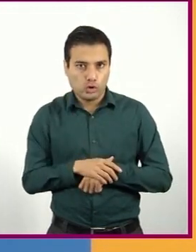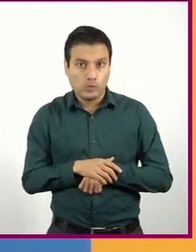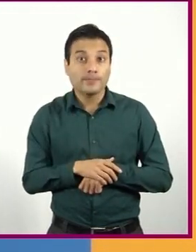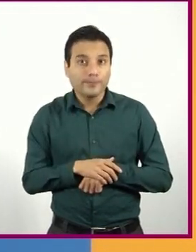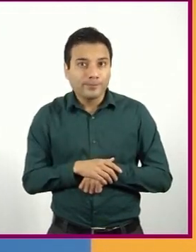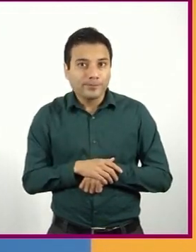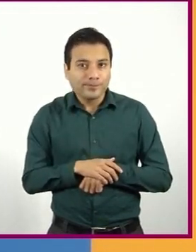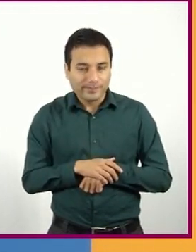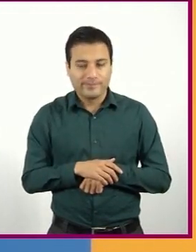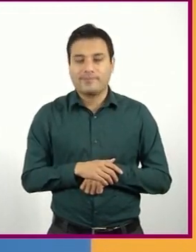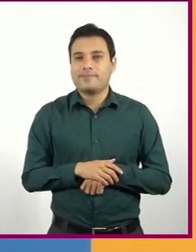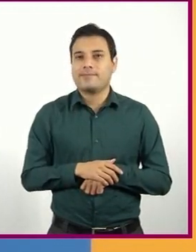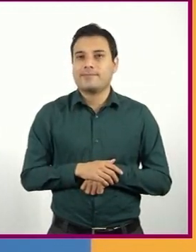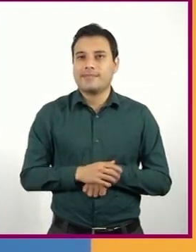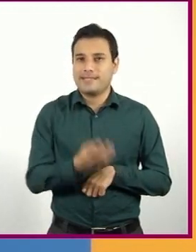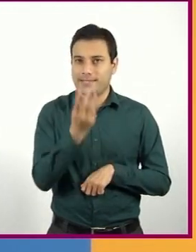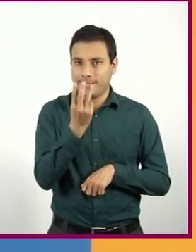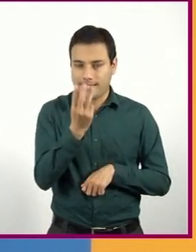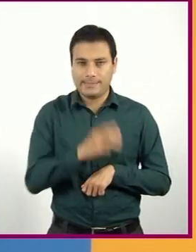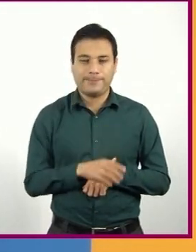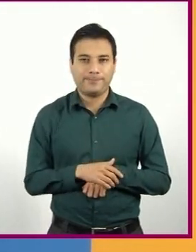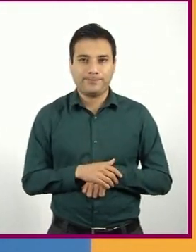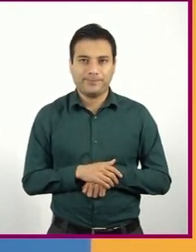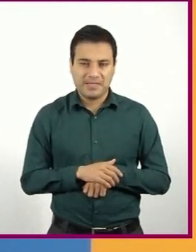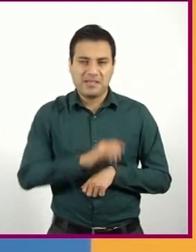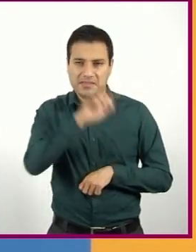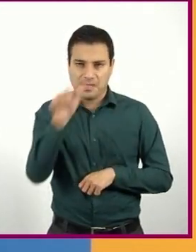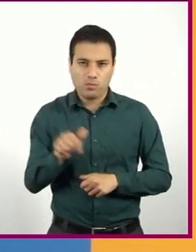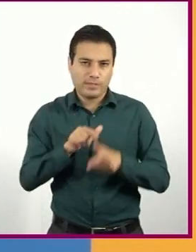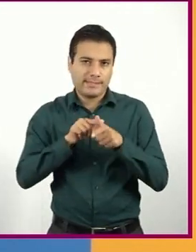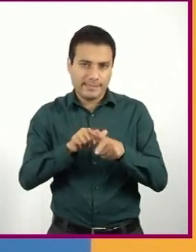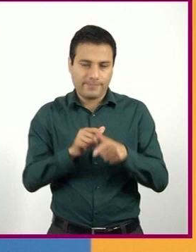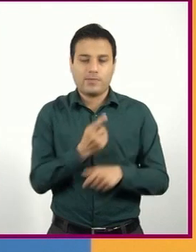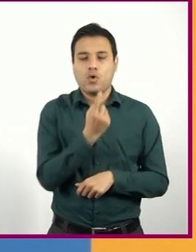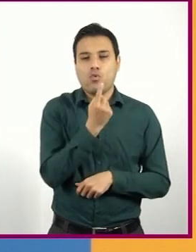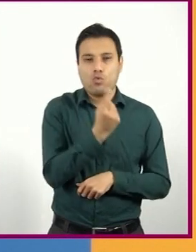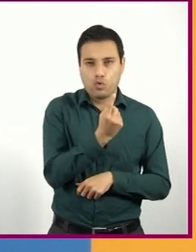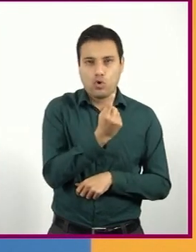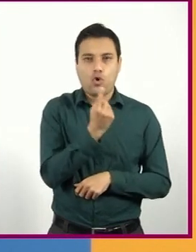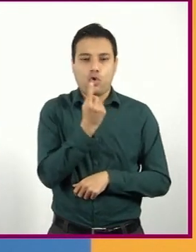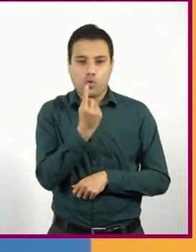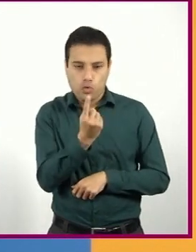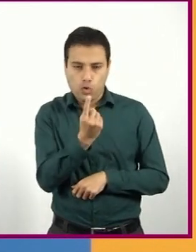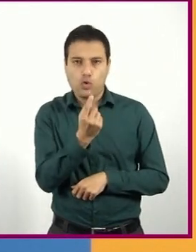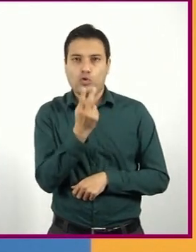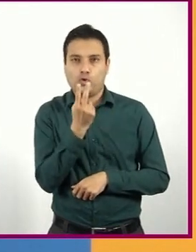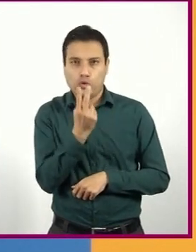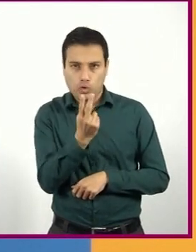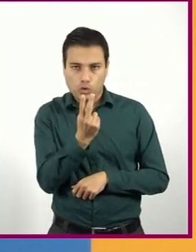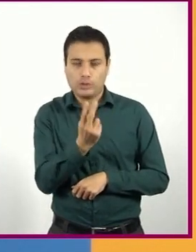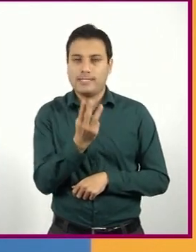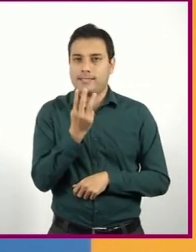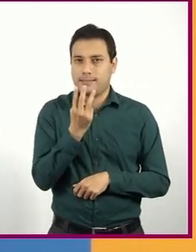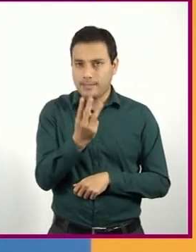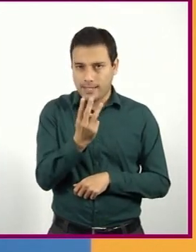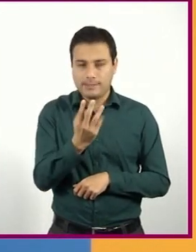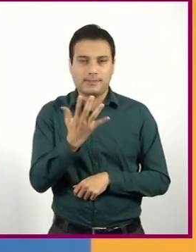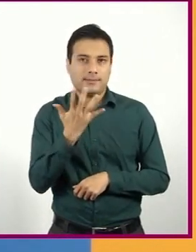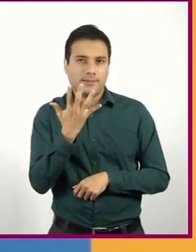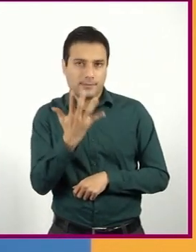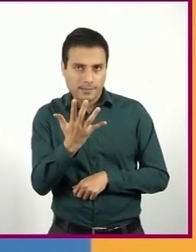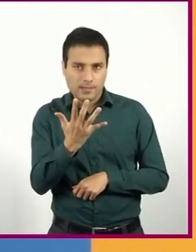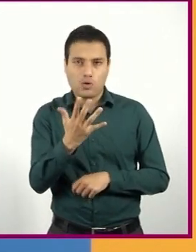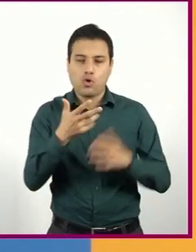1, nos da como resultado 3. Y así quedan 1, 1, 2, 3,